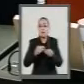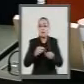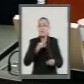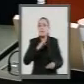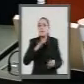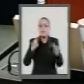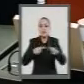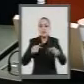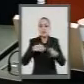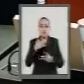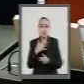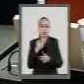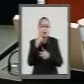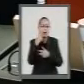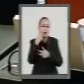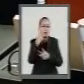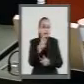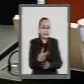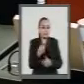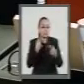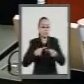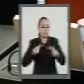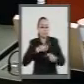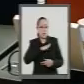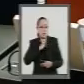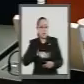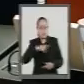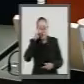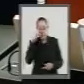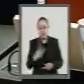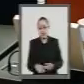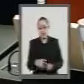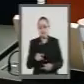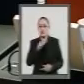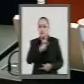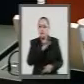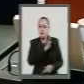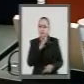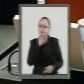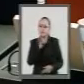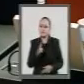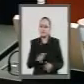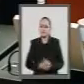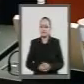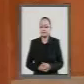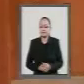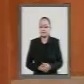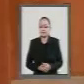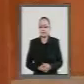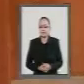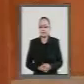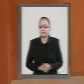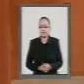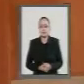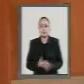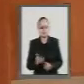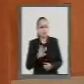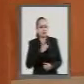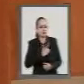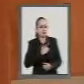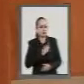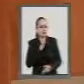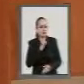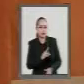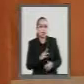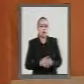53 mexicanos que alguien se tiene que hacer responsable? Entonces, si nos puede responder. Formule su respuesta, senador Flores. Con mucho gusto. Gracias